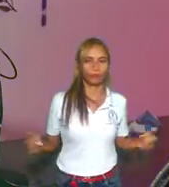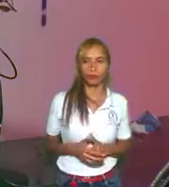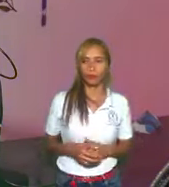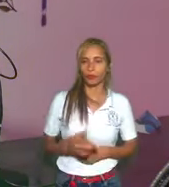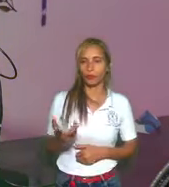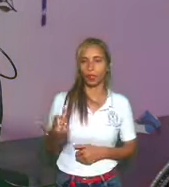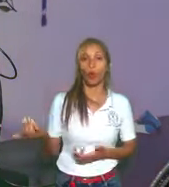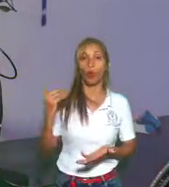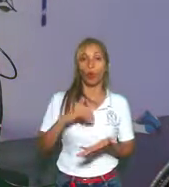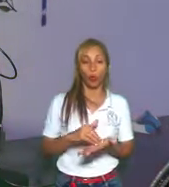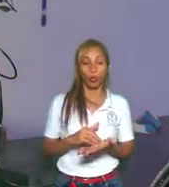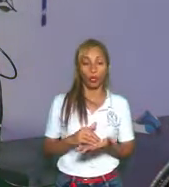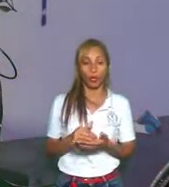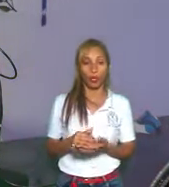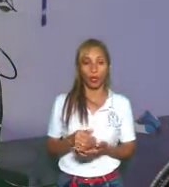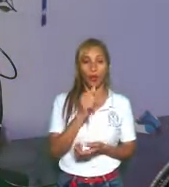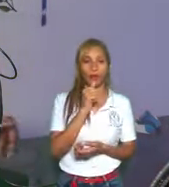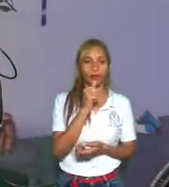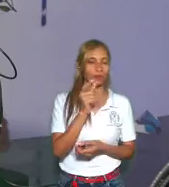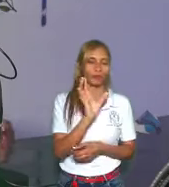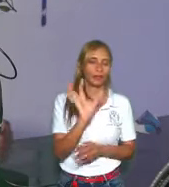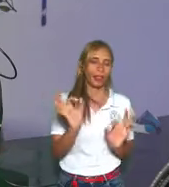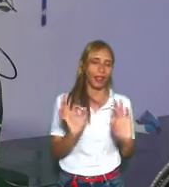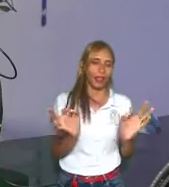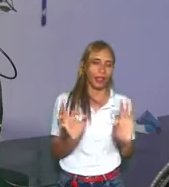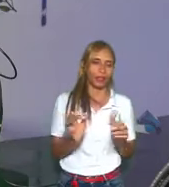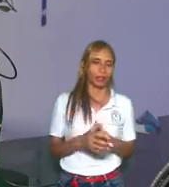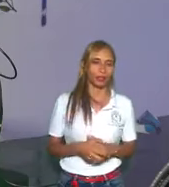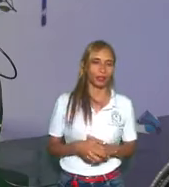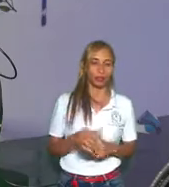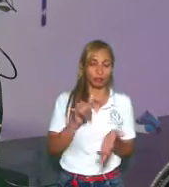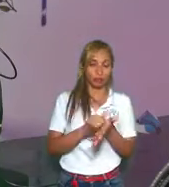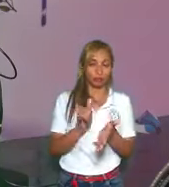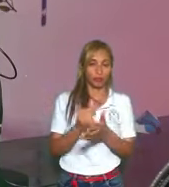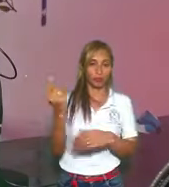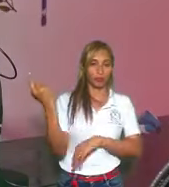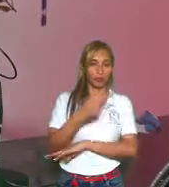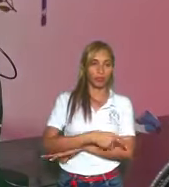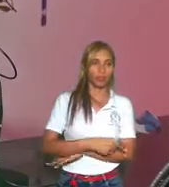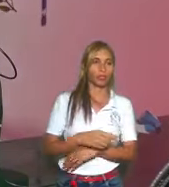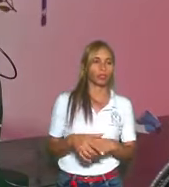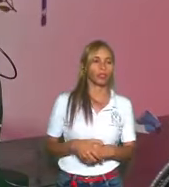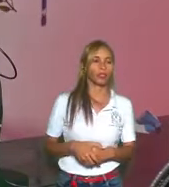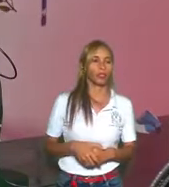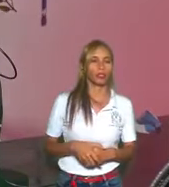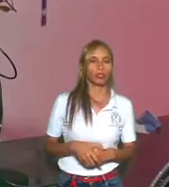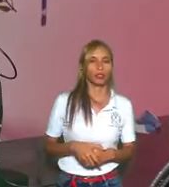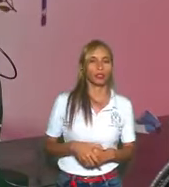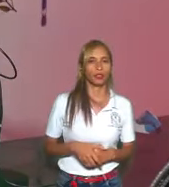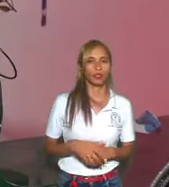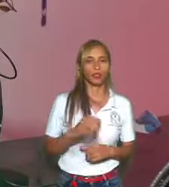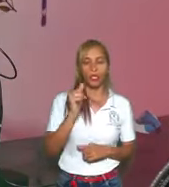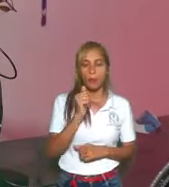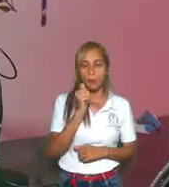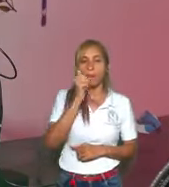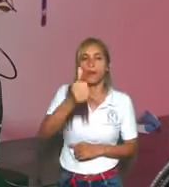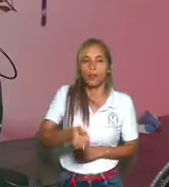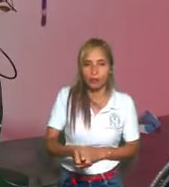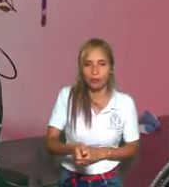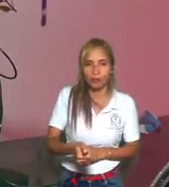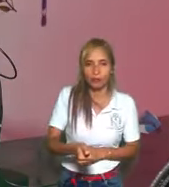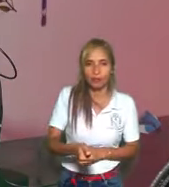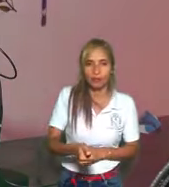hacer en ese momento o durante ese día, sino que la reinstalación ya se hace al día siguiente. Entonces, lo ideal es